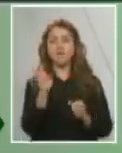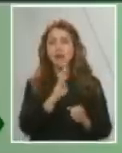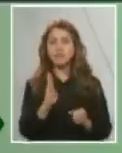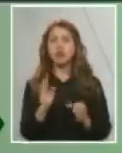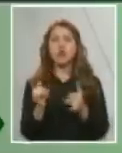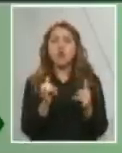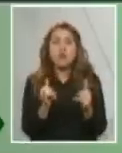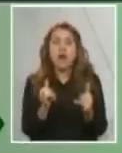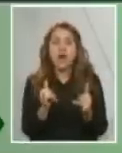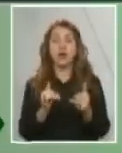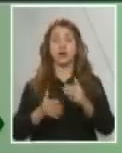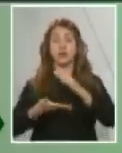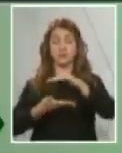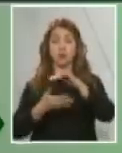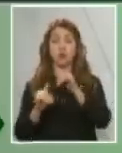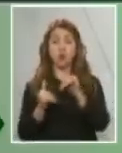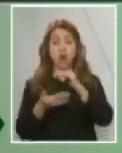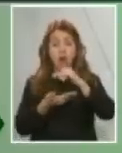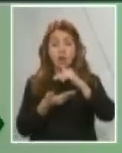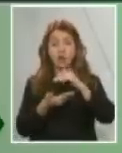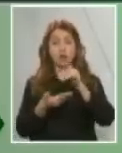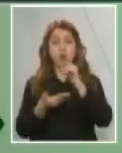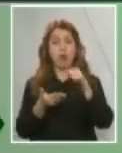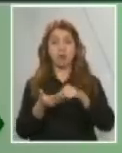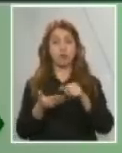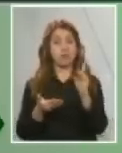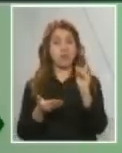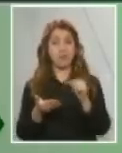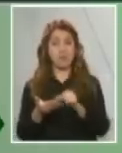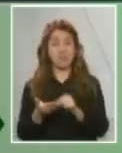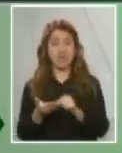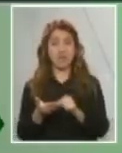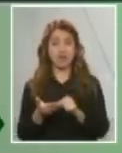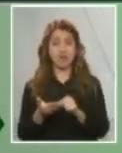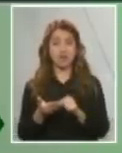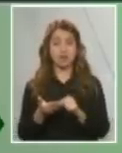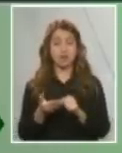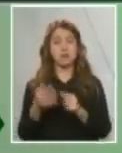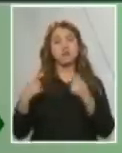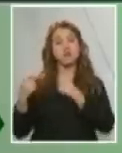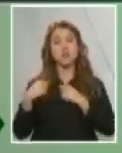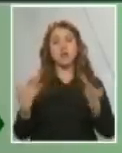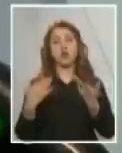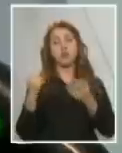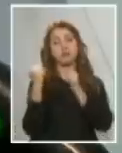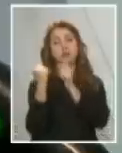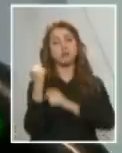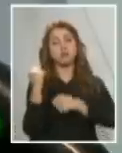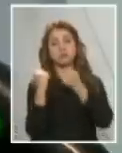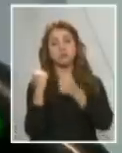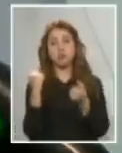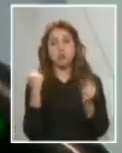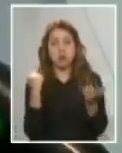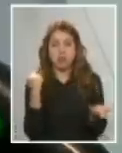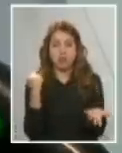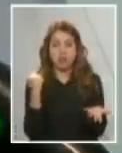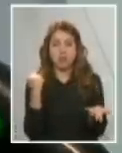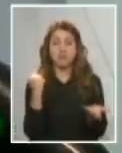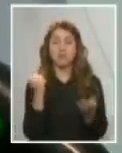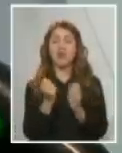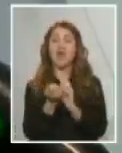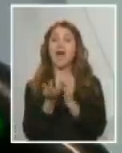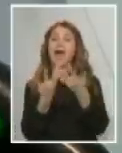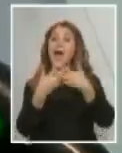Los juguetes no están hechos para niños en situación de discapacidad. Y eso es súper brutal también. Y la idea es adaptar los juguetes, hacer